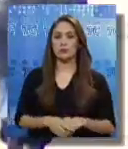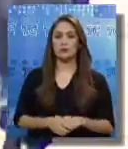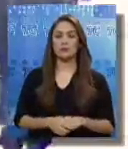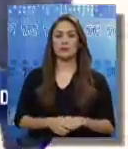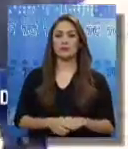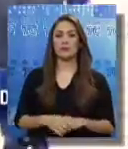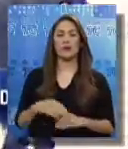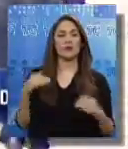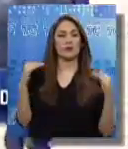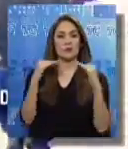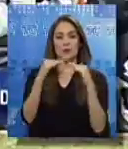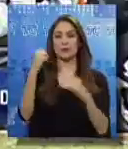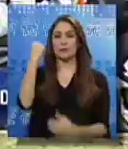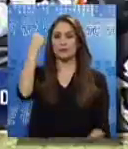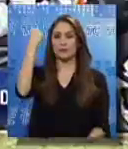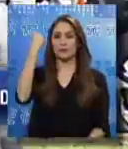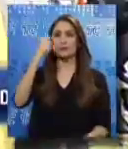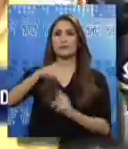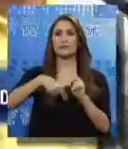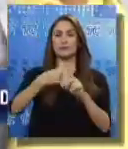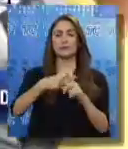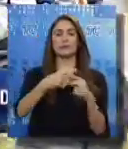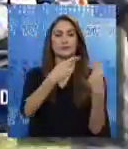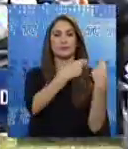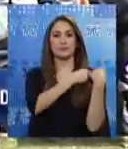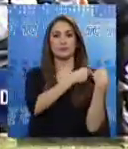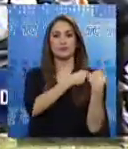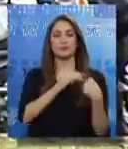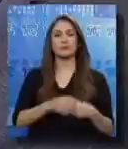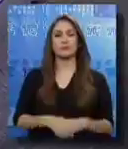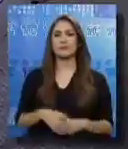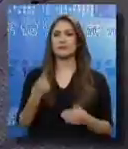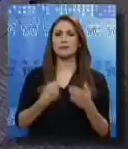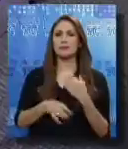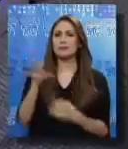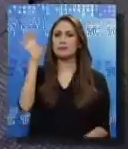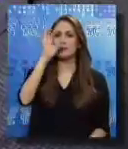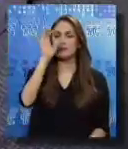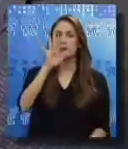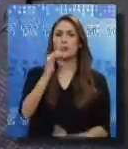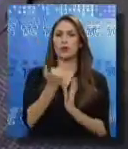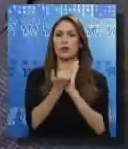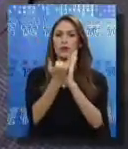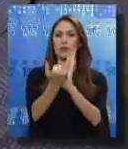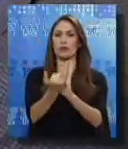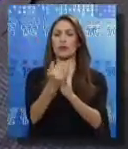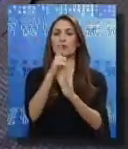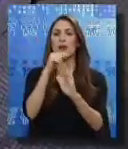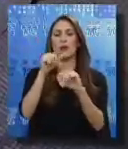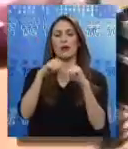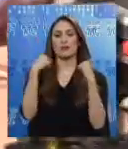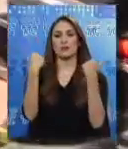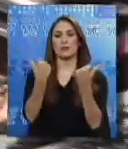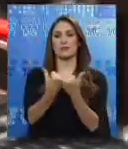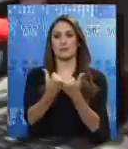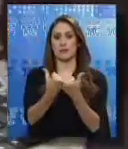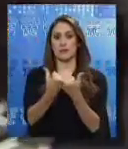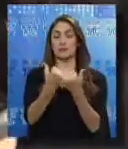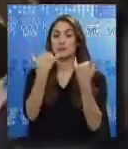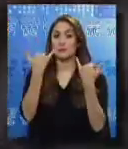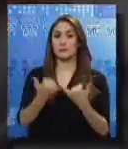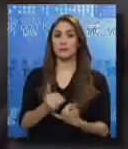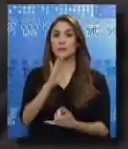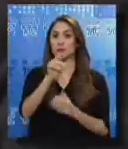Igualdad de derechos y también de responsabilidades es lo que busca la Ley de Gestión de Identidad aprobada por la Asamblea Nacional, pues entre